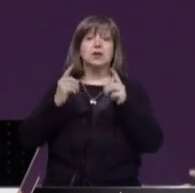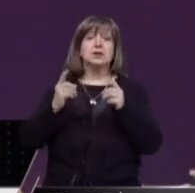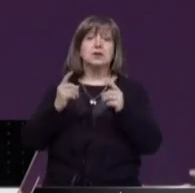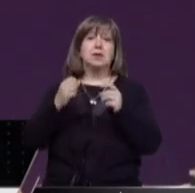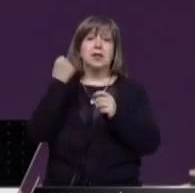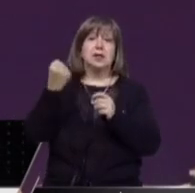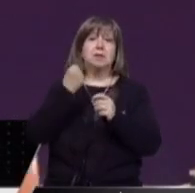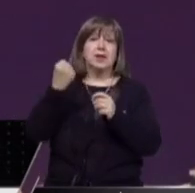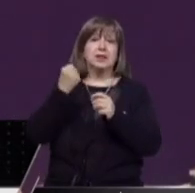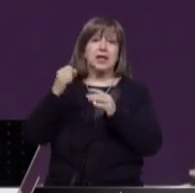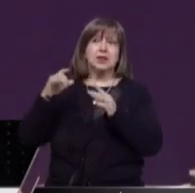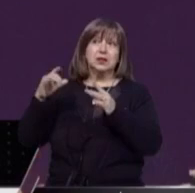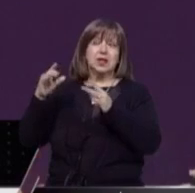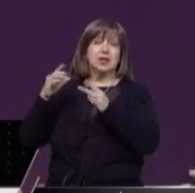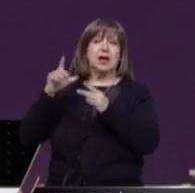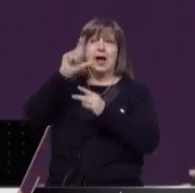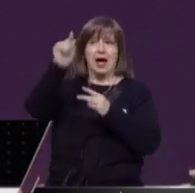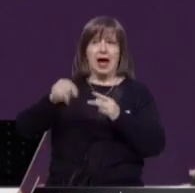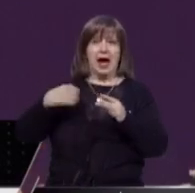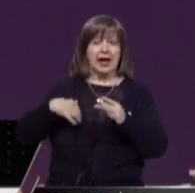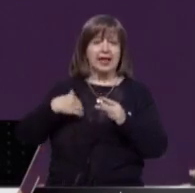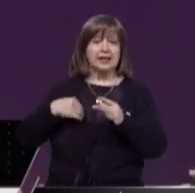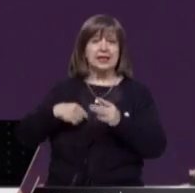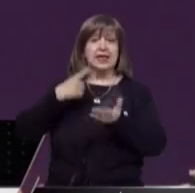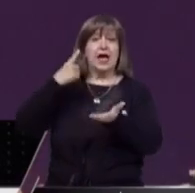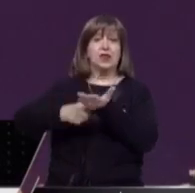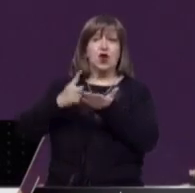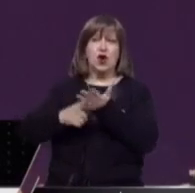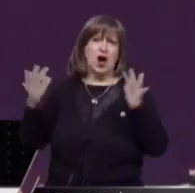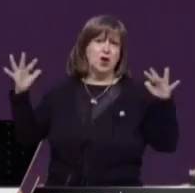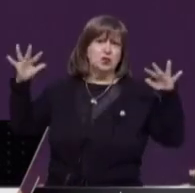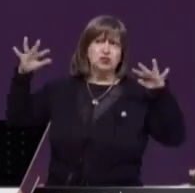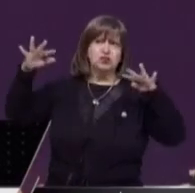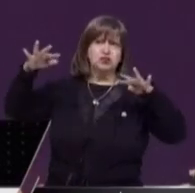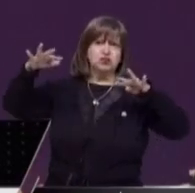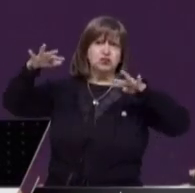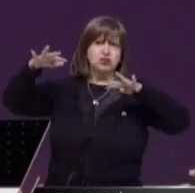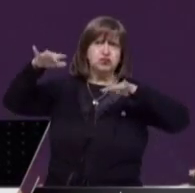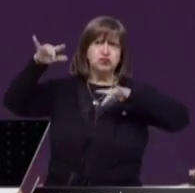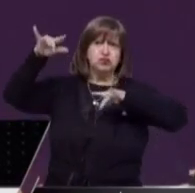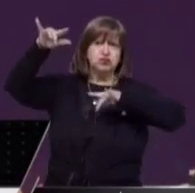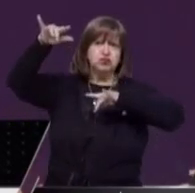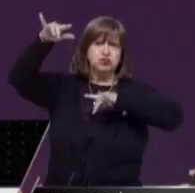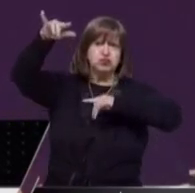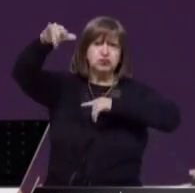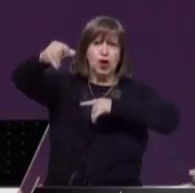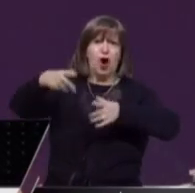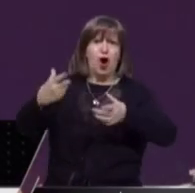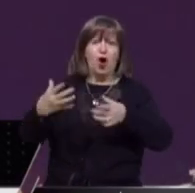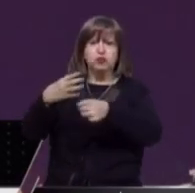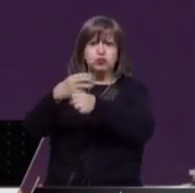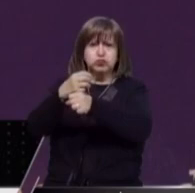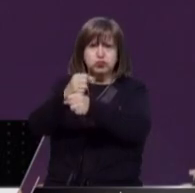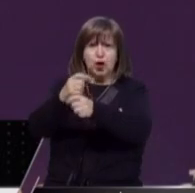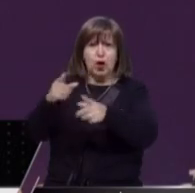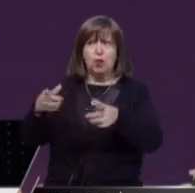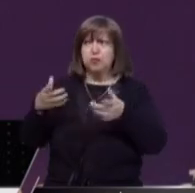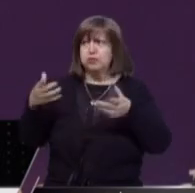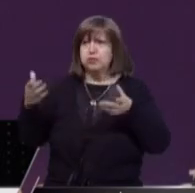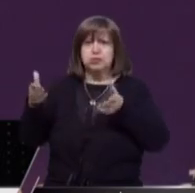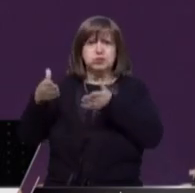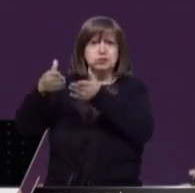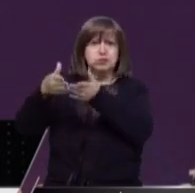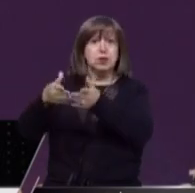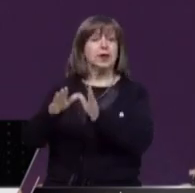que no penetren, que no ingrese el flujo de droga que hoy está ingresando a nuestro país, porque claramente esto termina generando